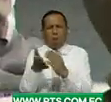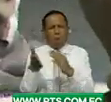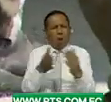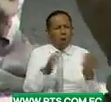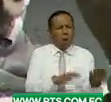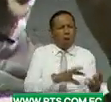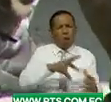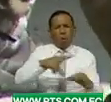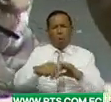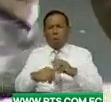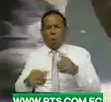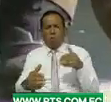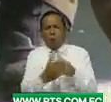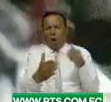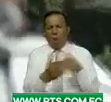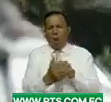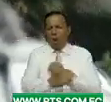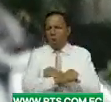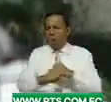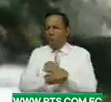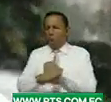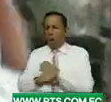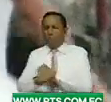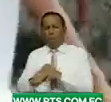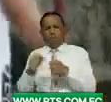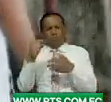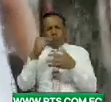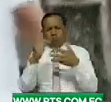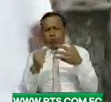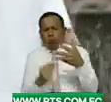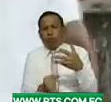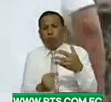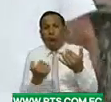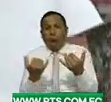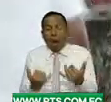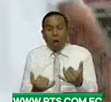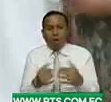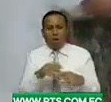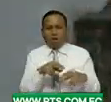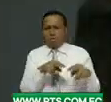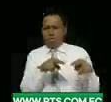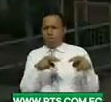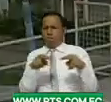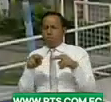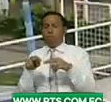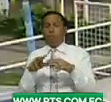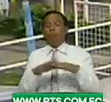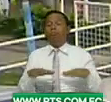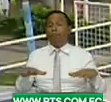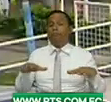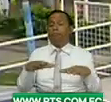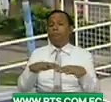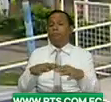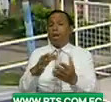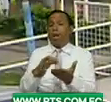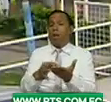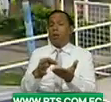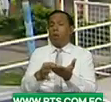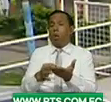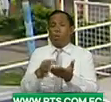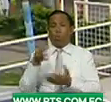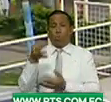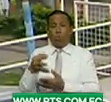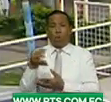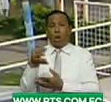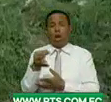robos, atentados con explosivos y más. Encienden las alertas en esa localidad. El Cantón Eloy Alfaro